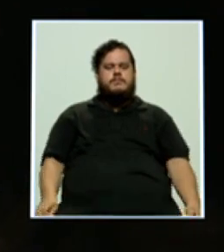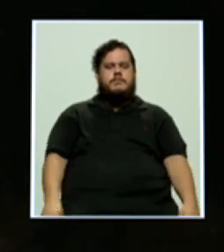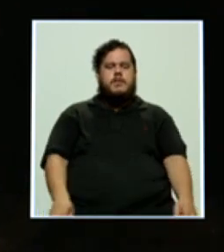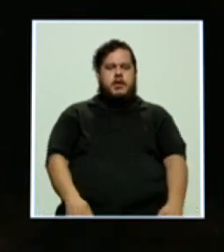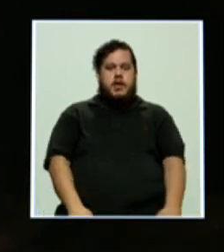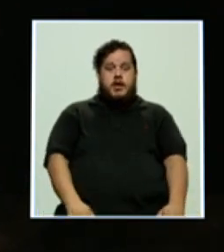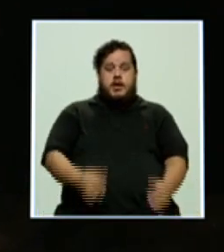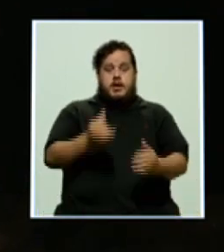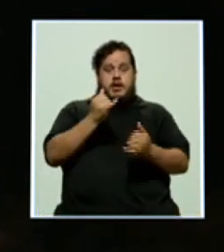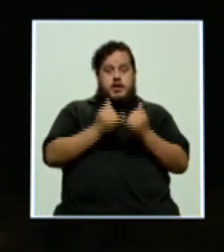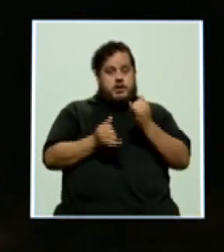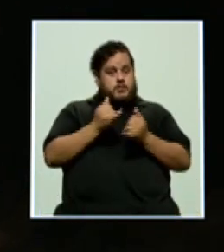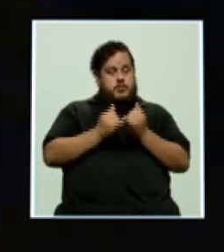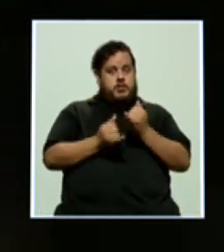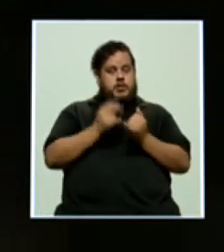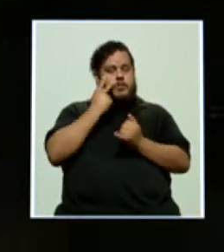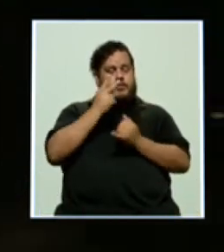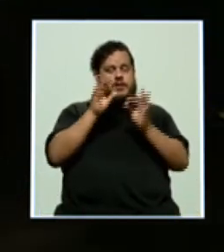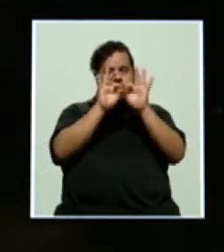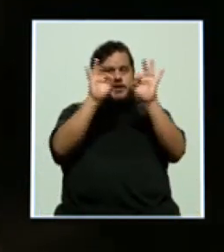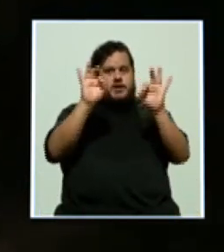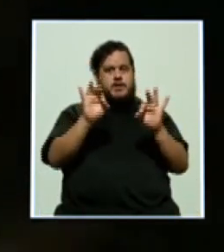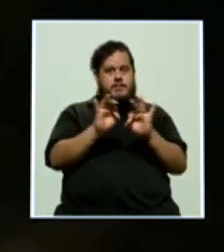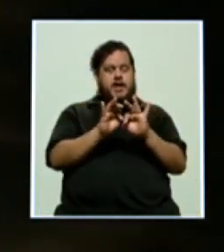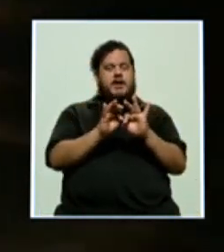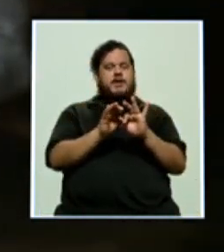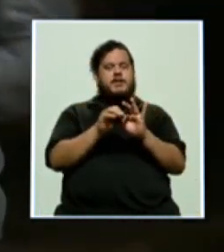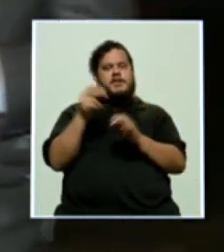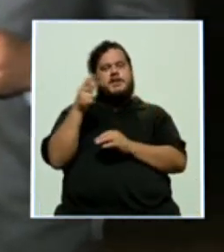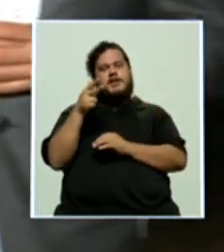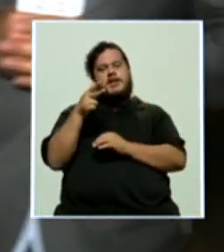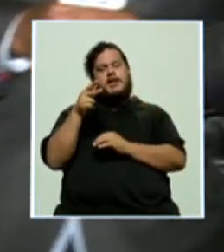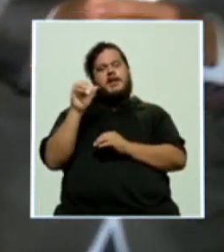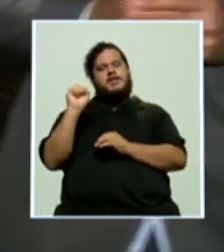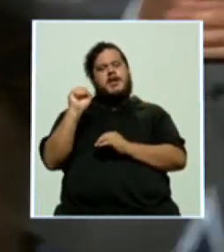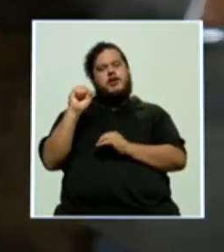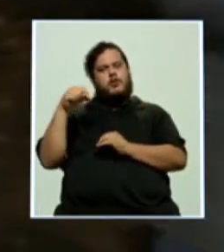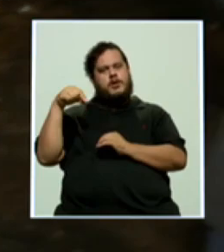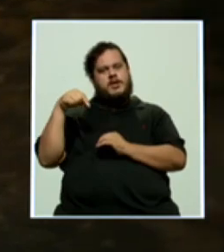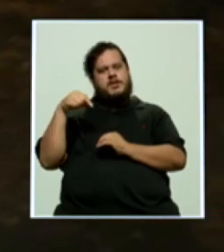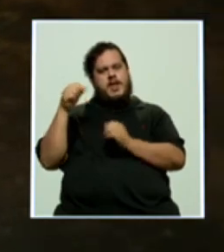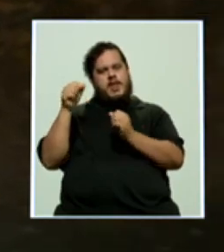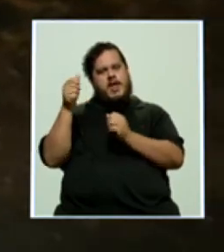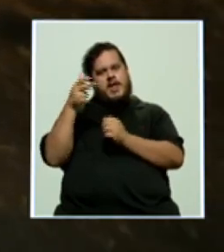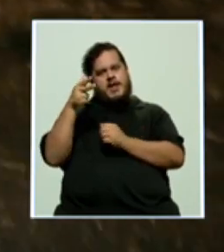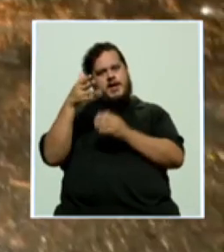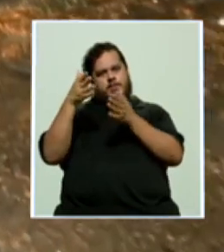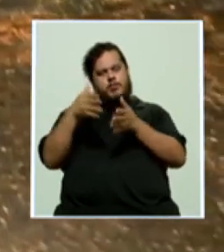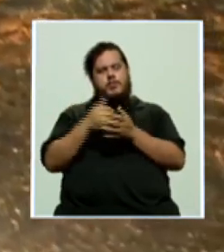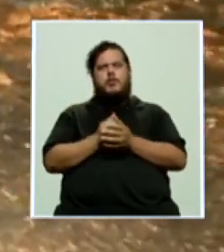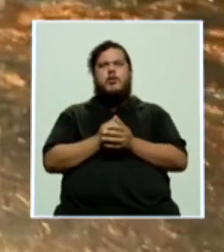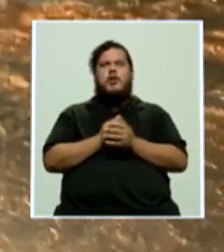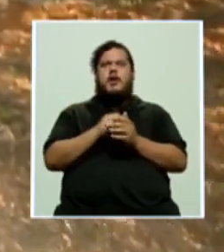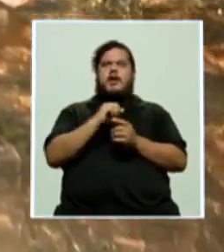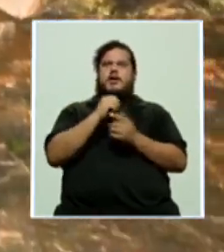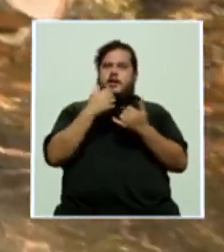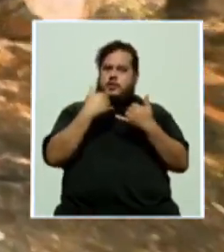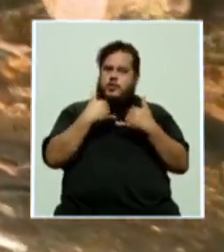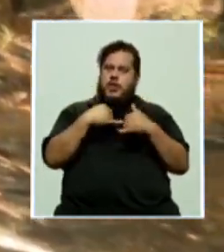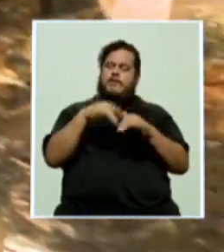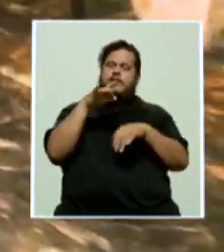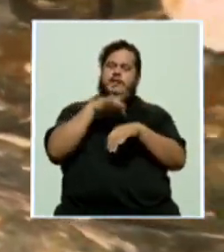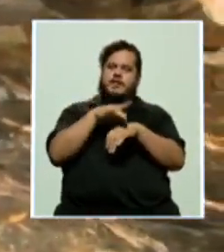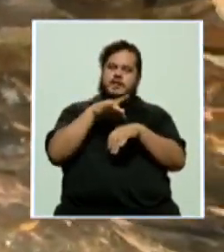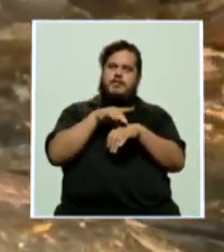Bien, por último vamos a ver imágenes en vivo del camarógrafo Sergio Quesada de las labores que, como les decía, se mantienen desde temprano. Este